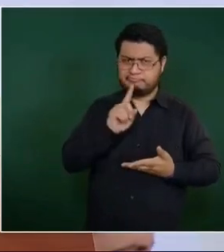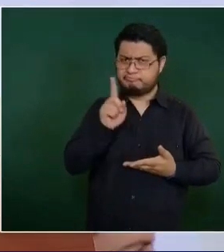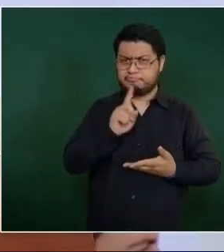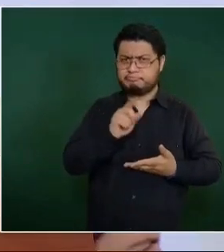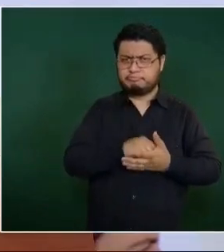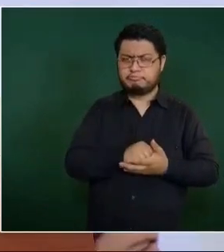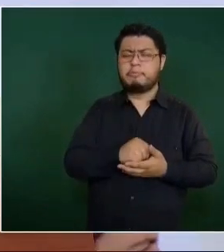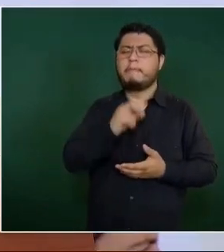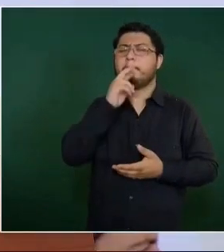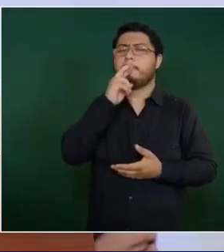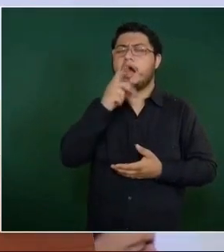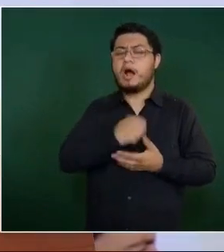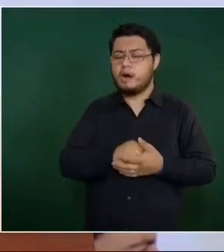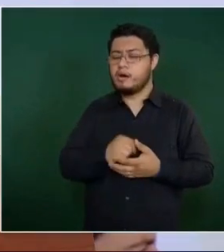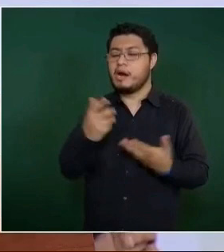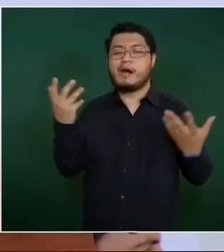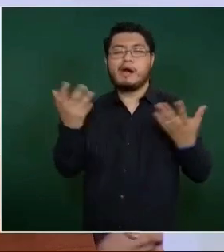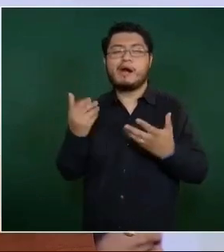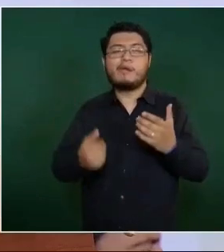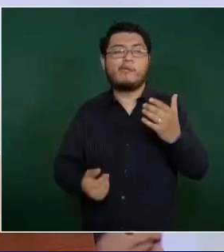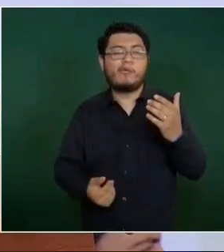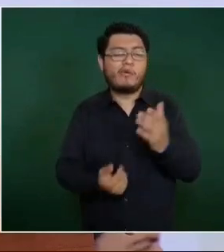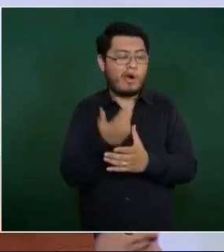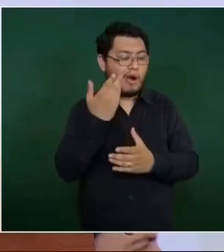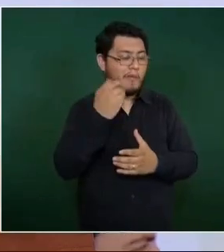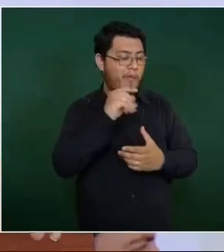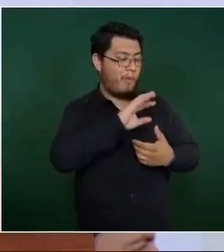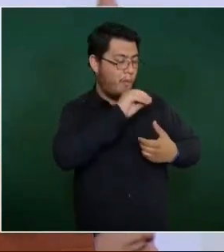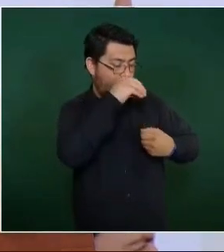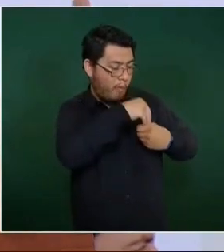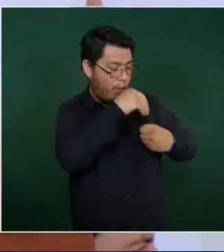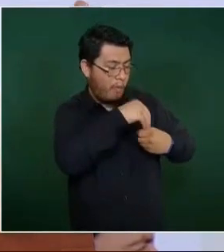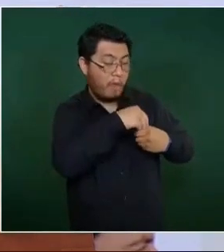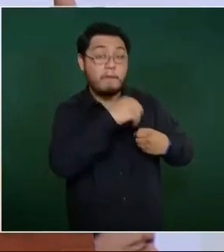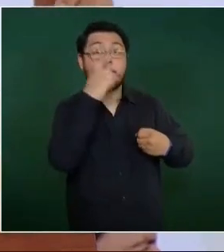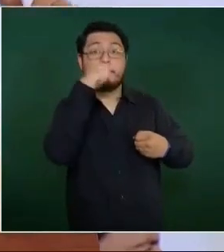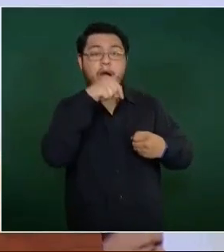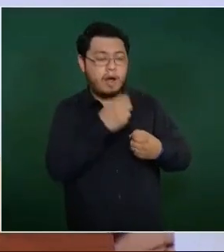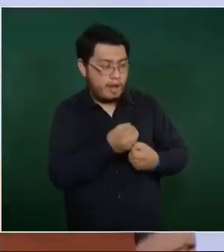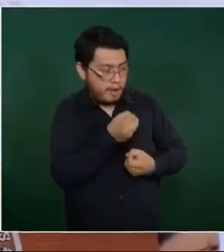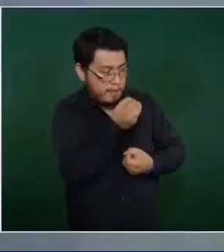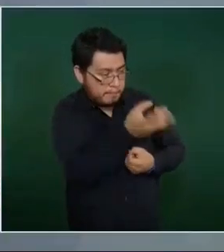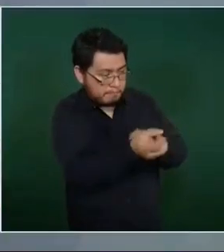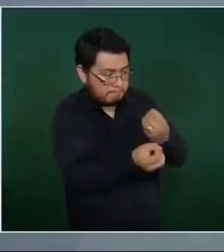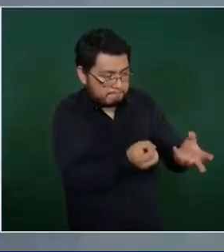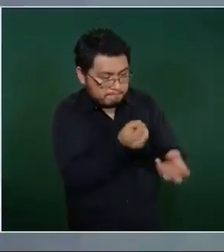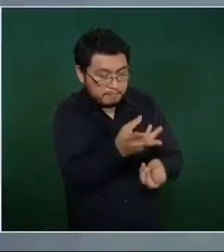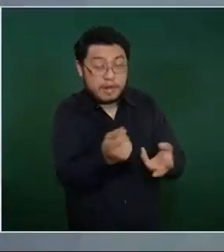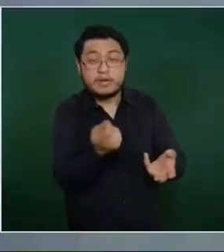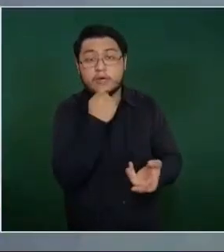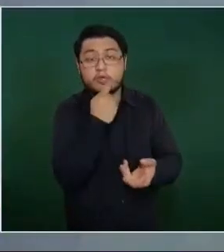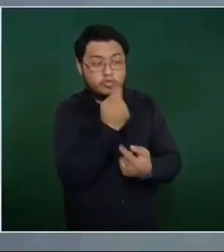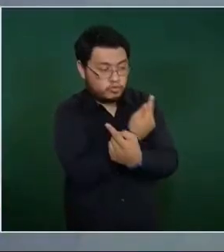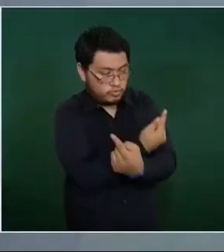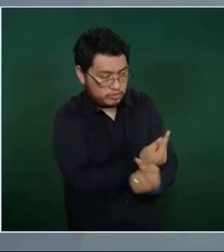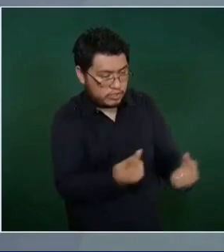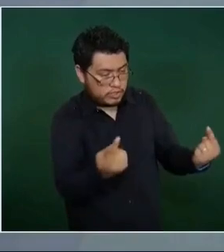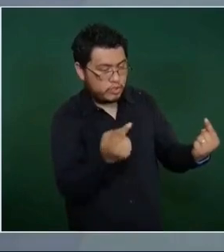crear un fideicomiso y darle becas a los niños de